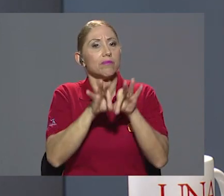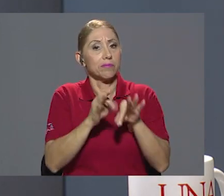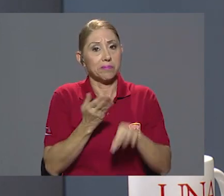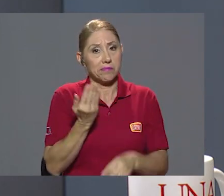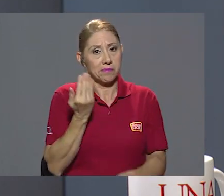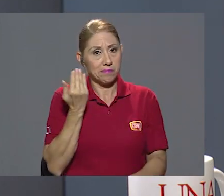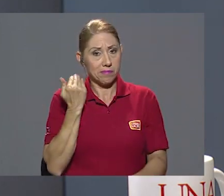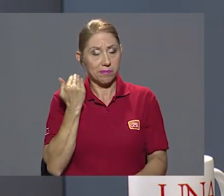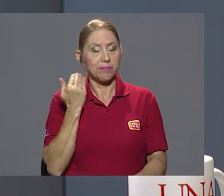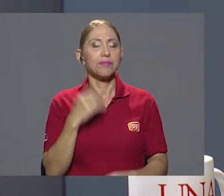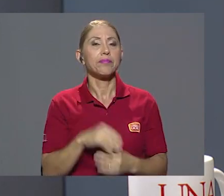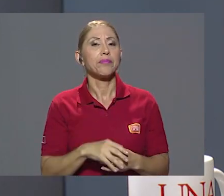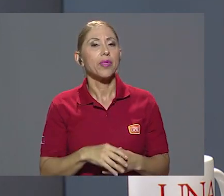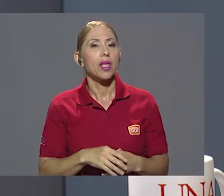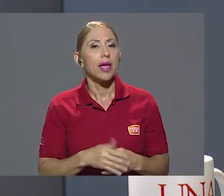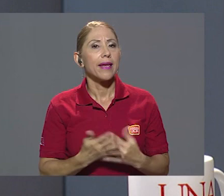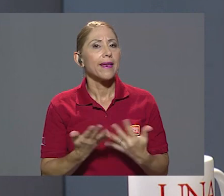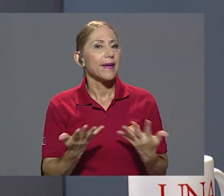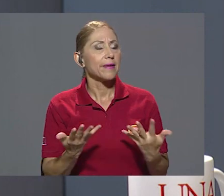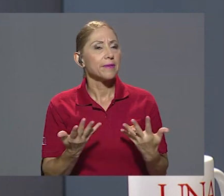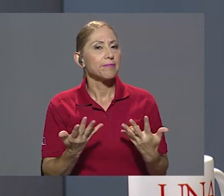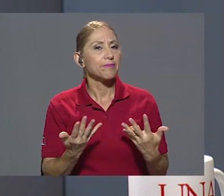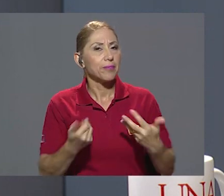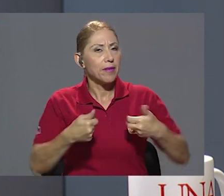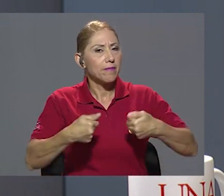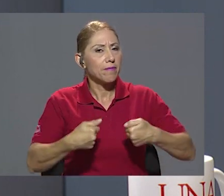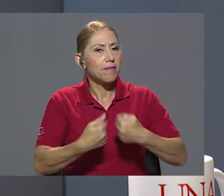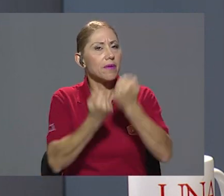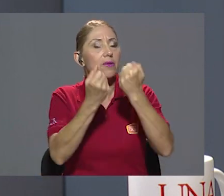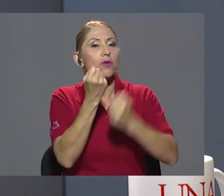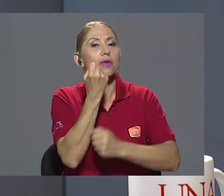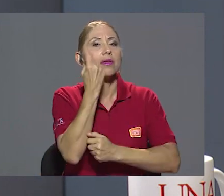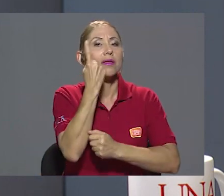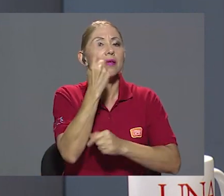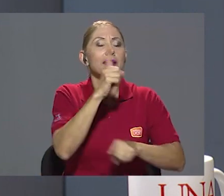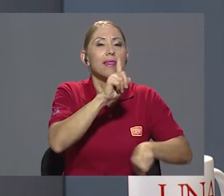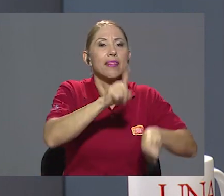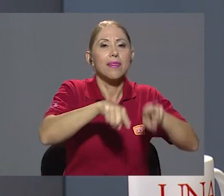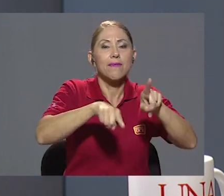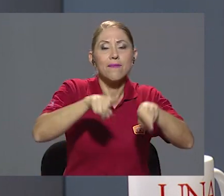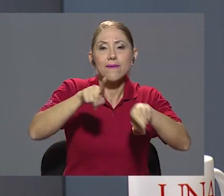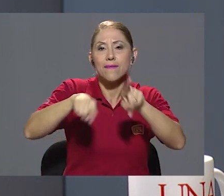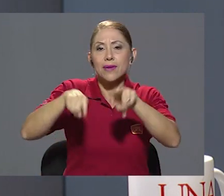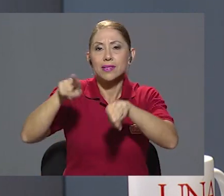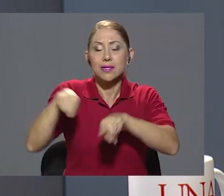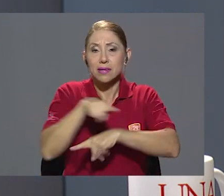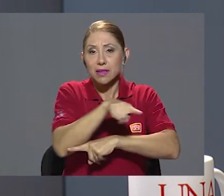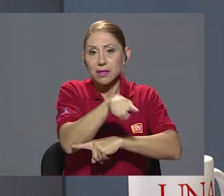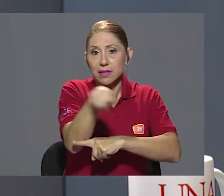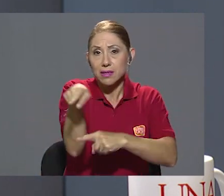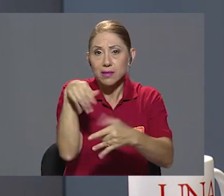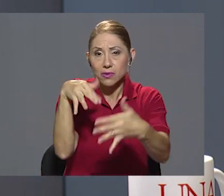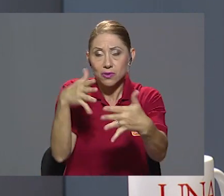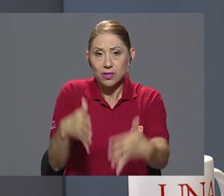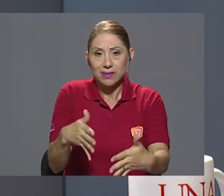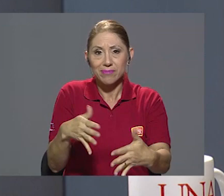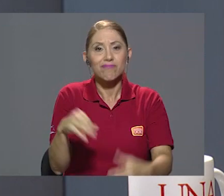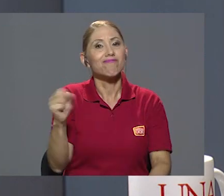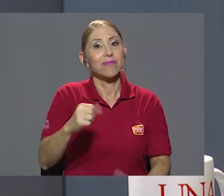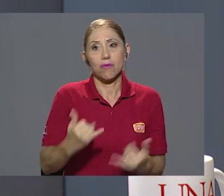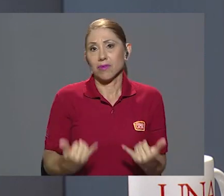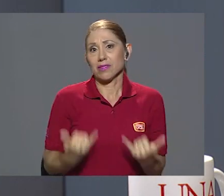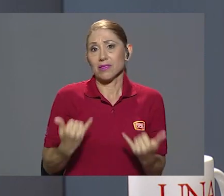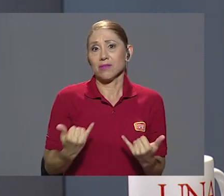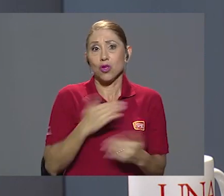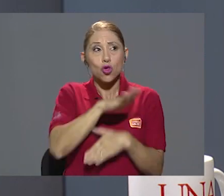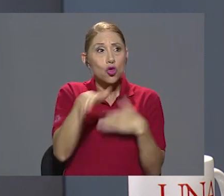importante al finalizar el bloque anterior, que era el reto de entender la diversidad de los aprendientes. Sí, definitivamente en este siglo